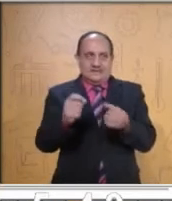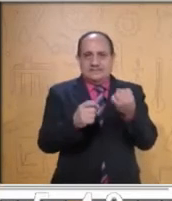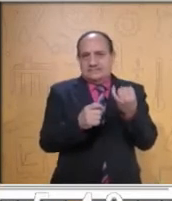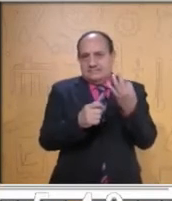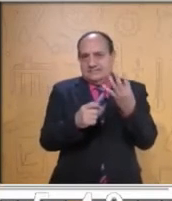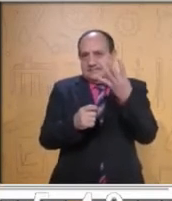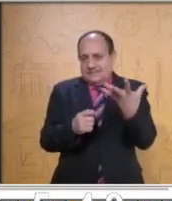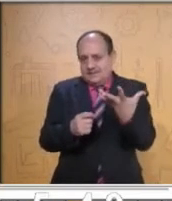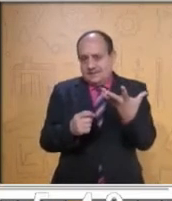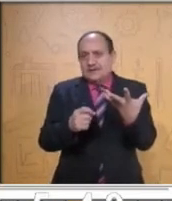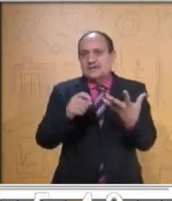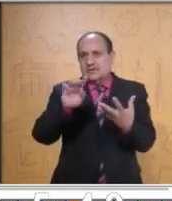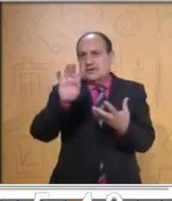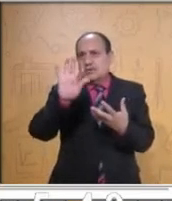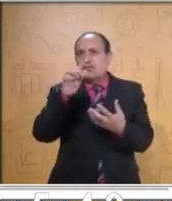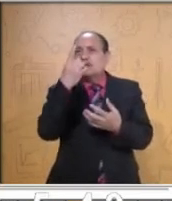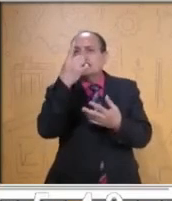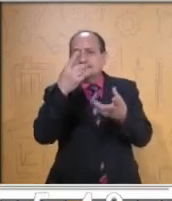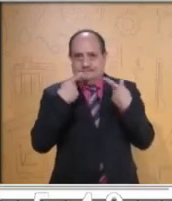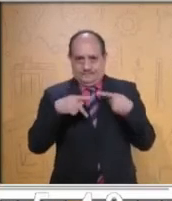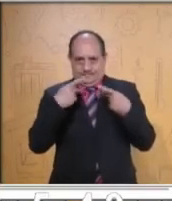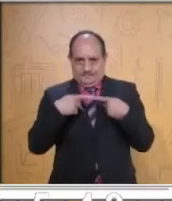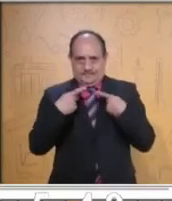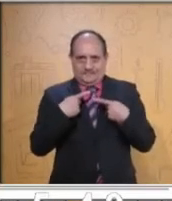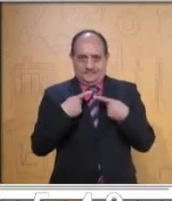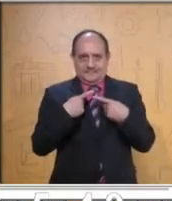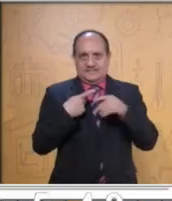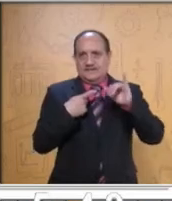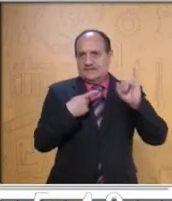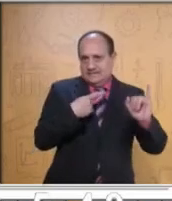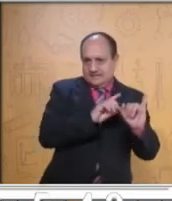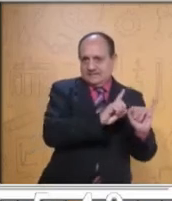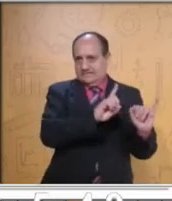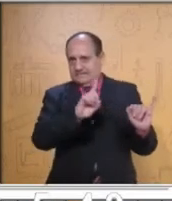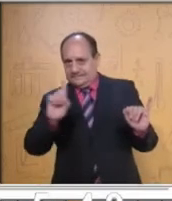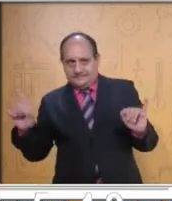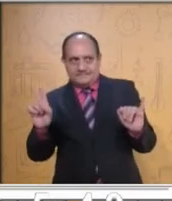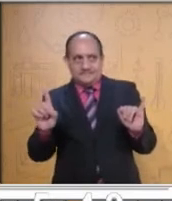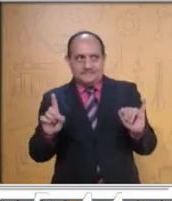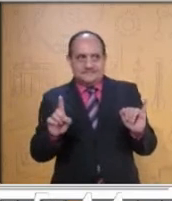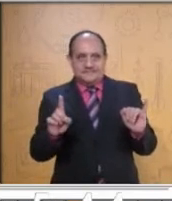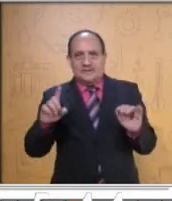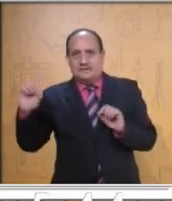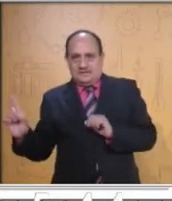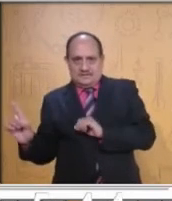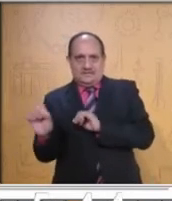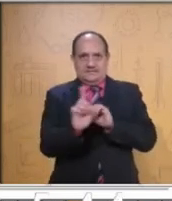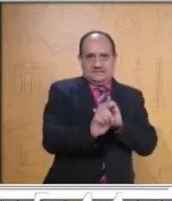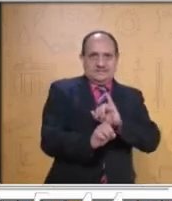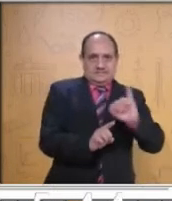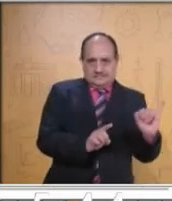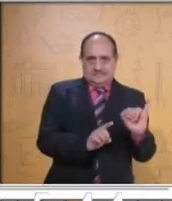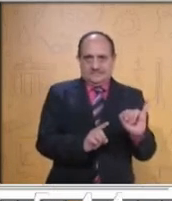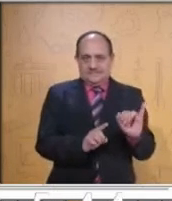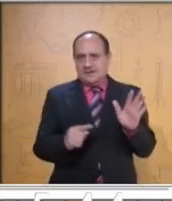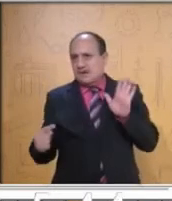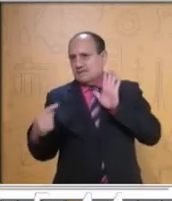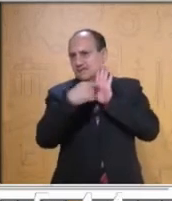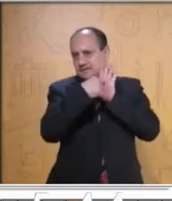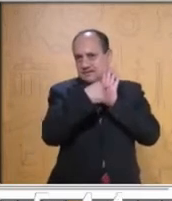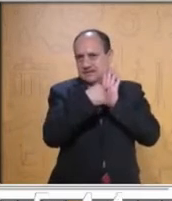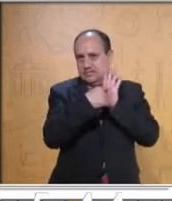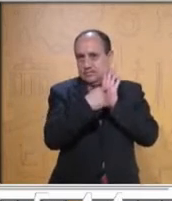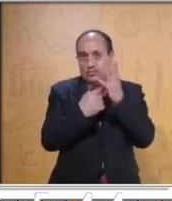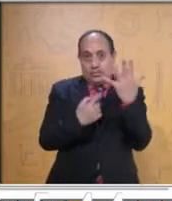son 41. Y si cuento de izquierda a derecha y de derecha a izquierda, el punto central ya no va a